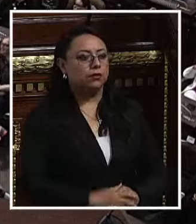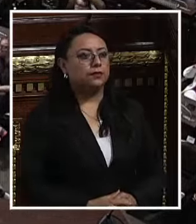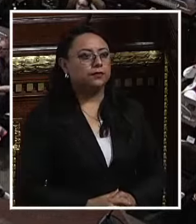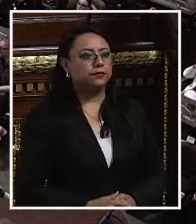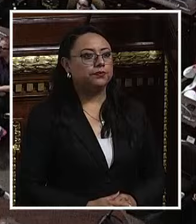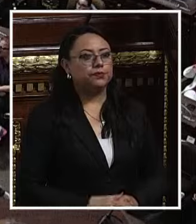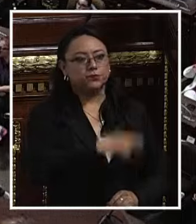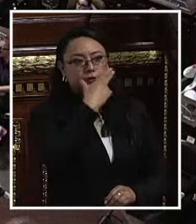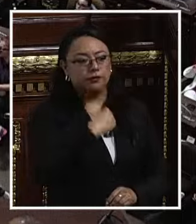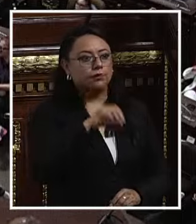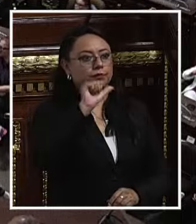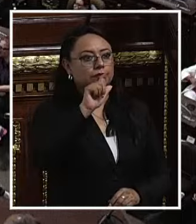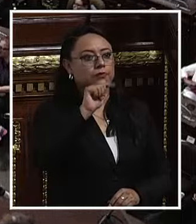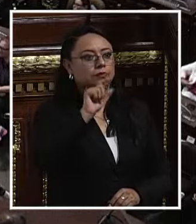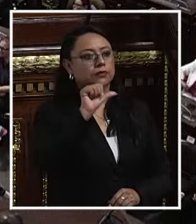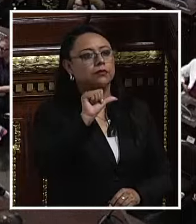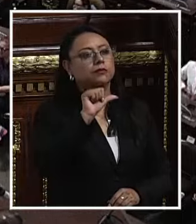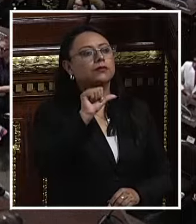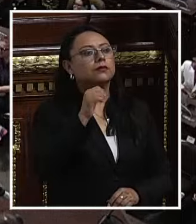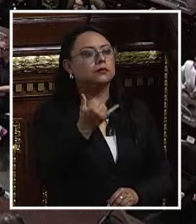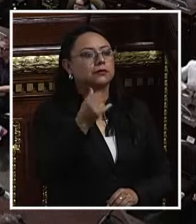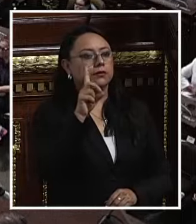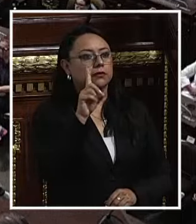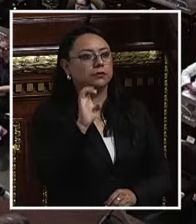Ataide Rubiolo Andrés.